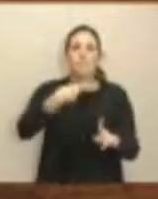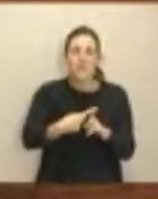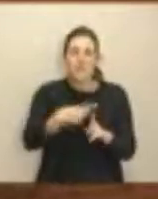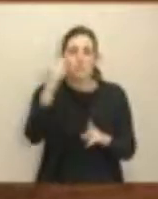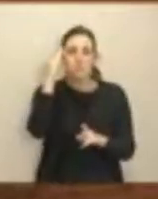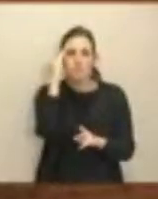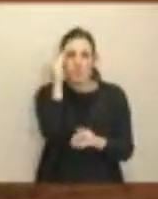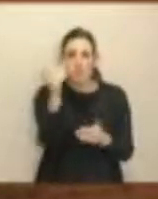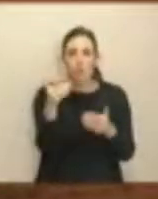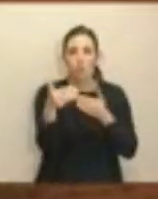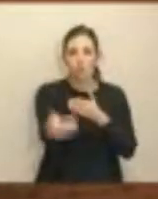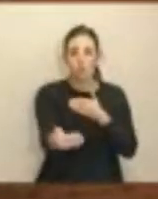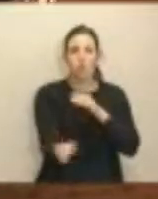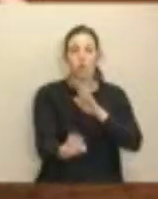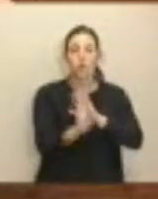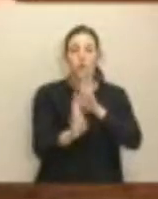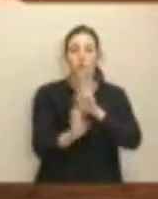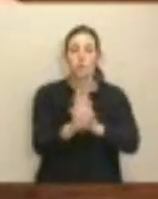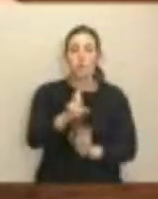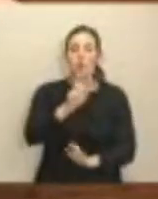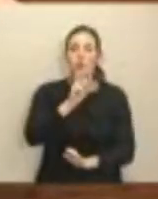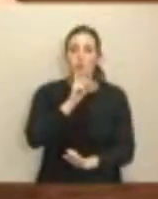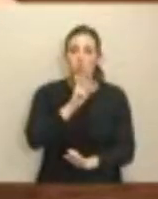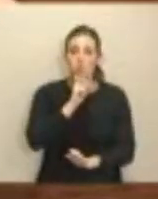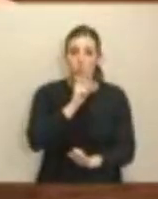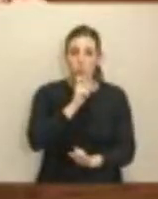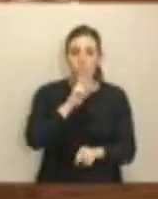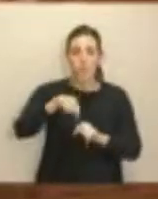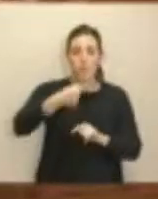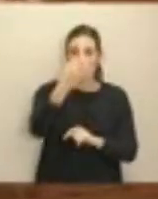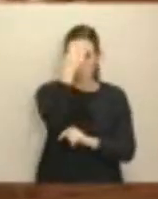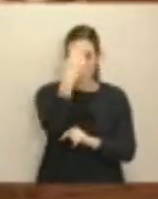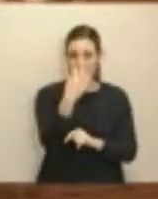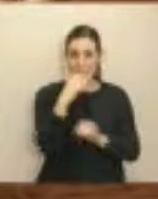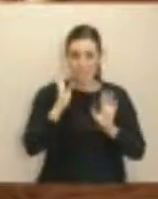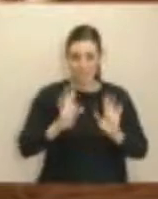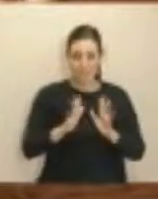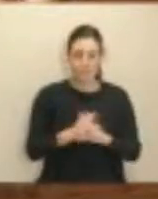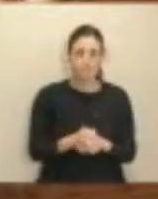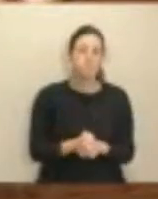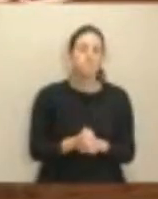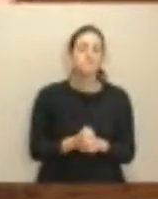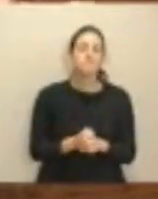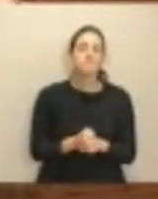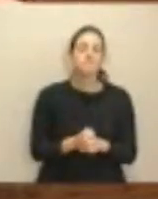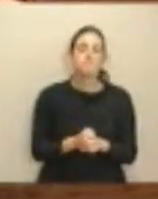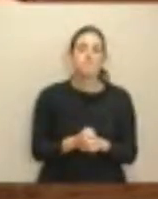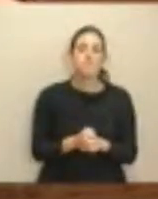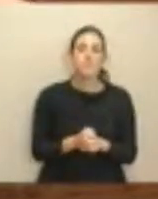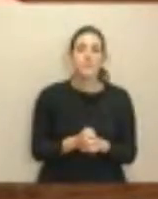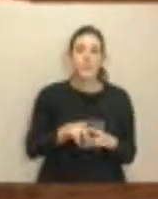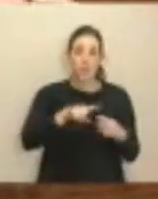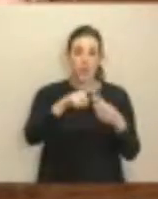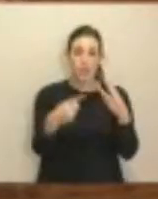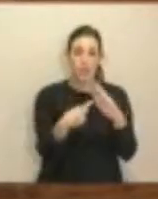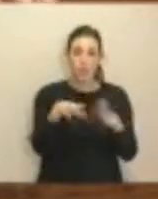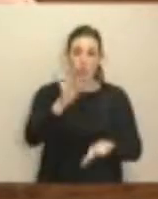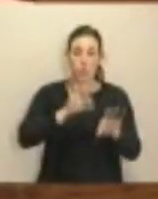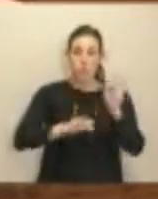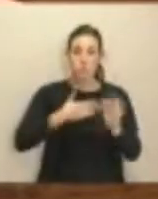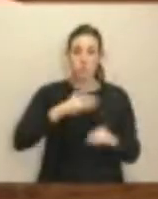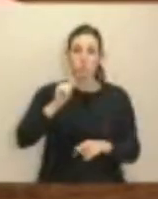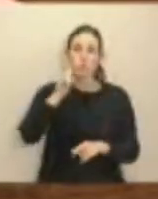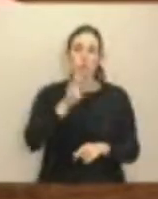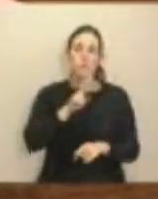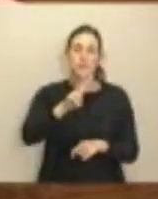previsiblemente se siga encontrando pasados los Reyes Magos. Las tres opciones que había desde nuestro punto